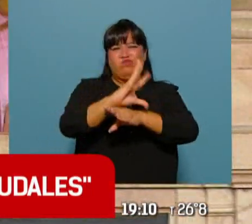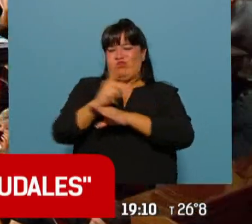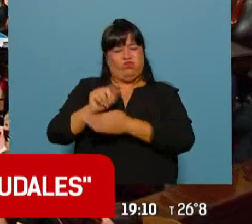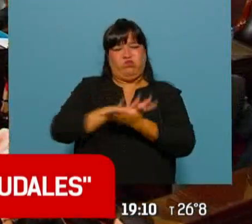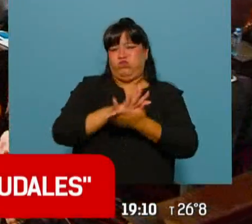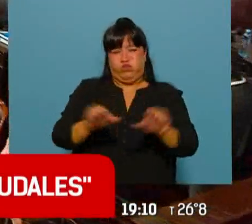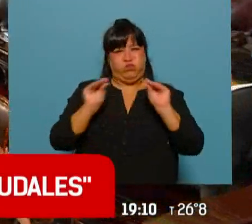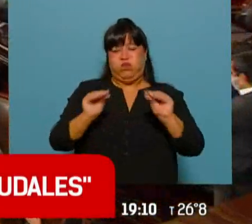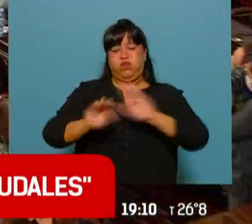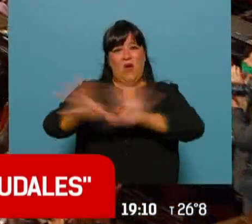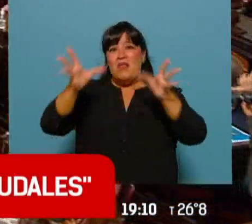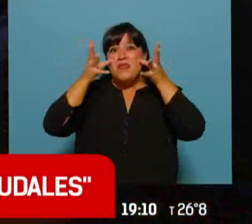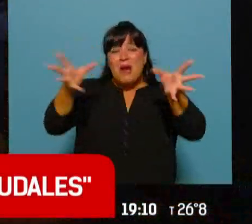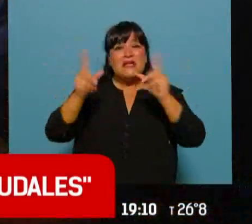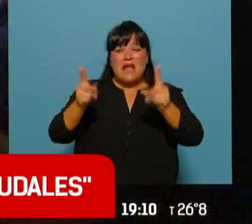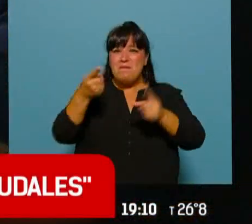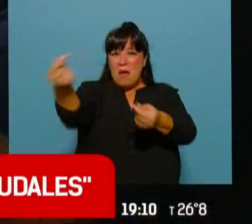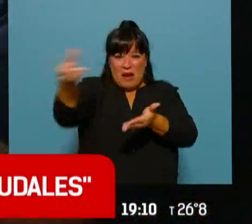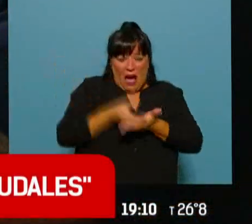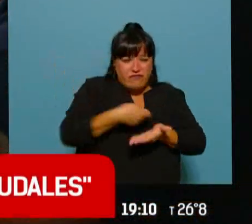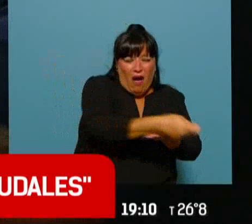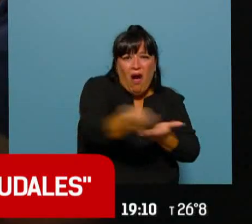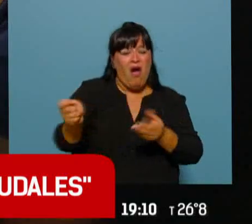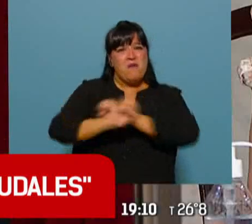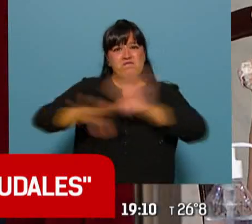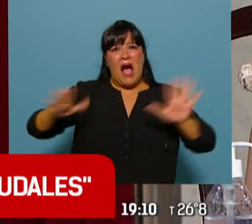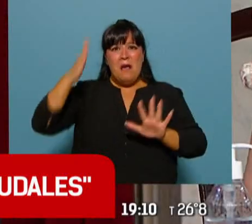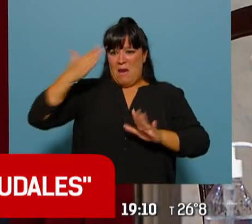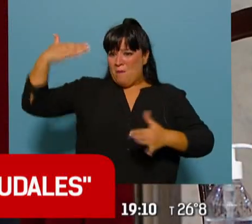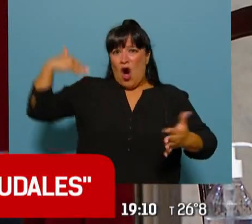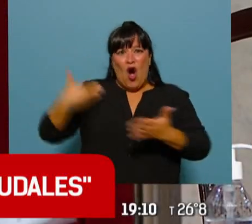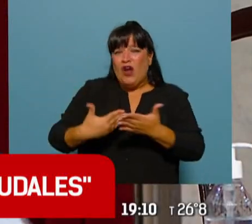fraudulenta y de la mayor malversación de caudales que nuestra memoria